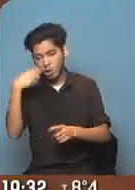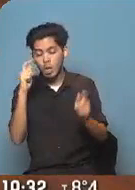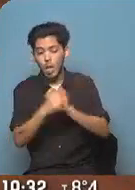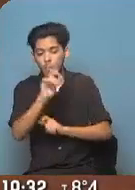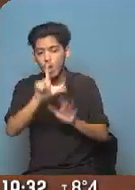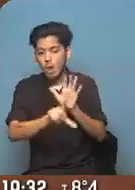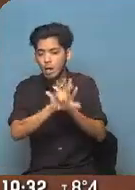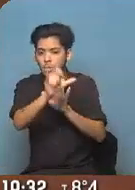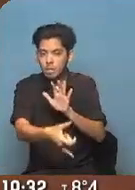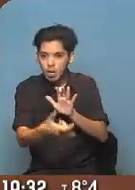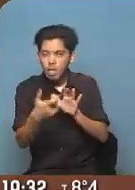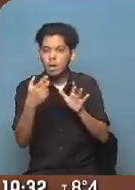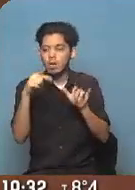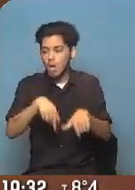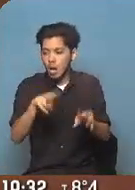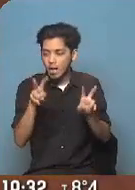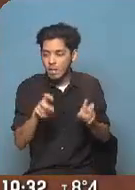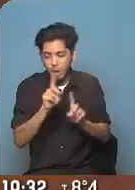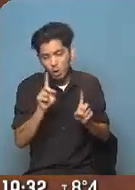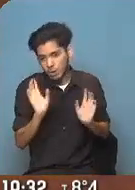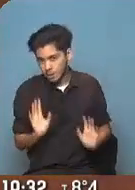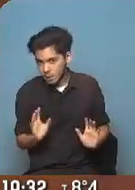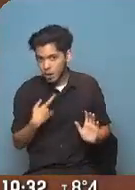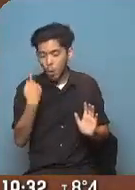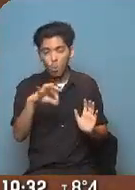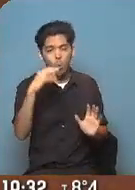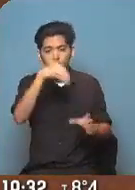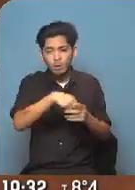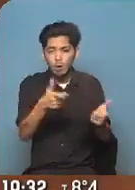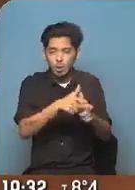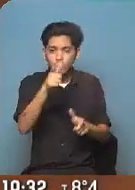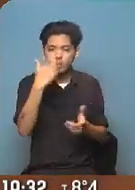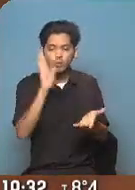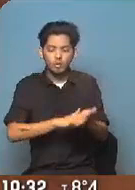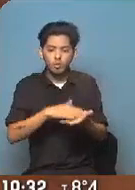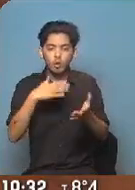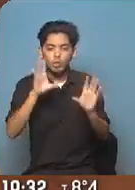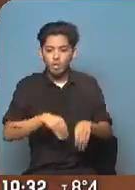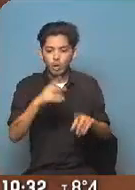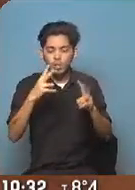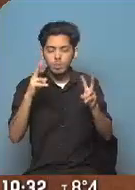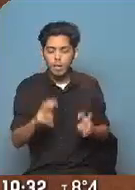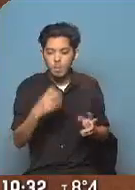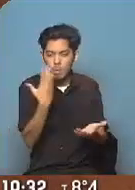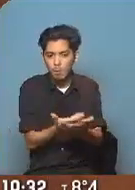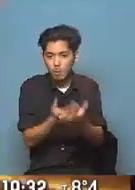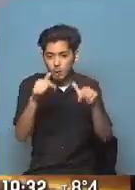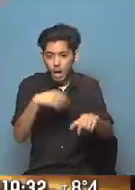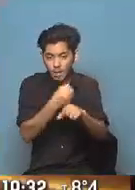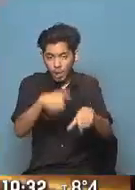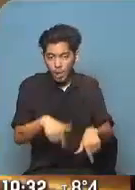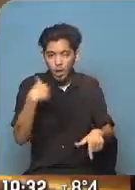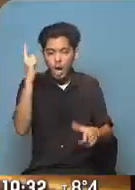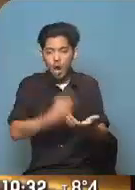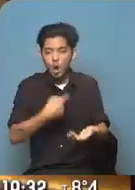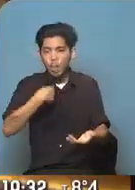una ley que no es el caso en el único caso que va a intervenir el consejo de todo lo que está planteado hasta ahora es una orden que brinda el presidente en la